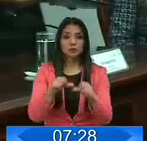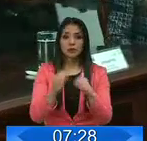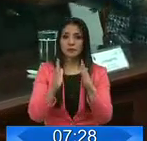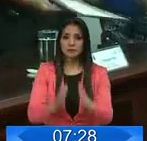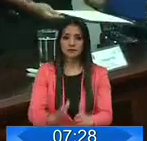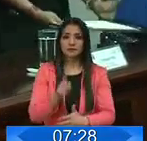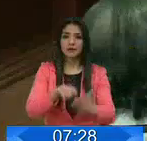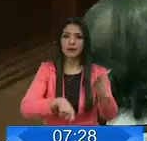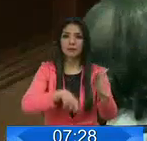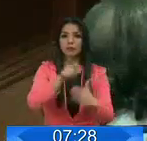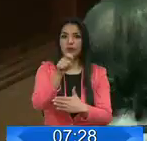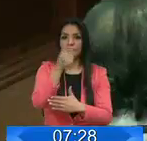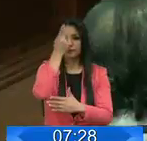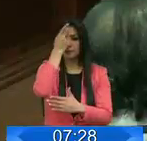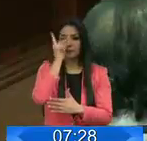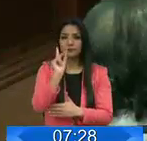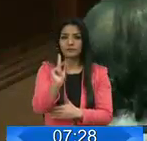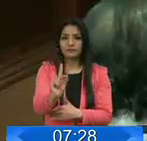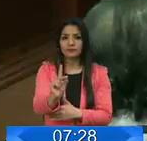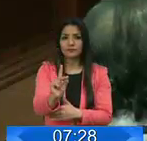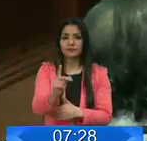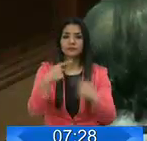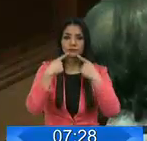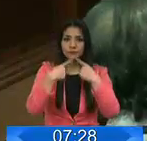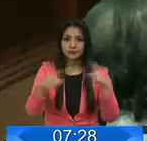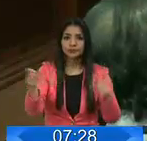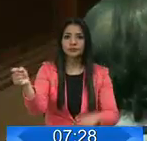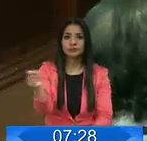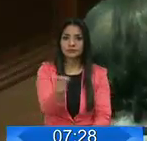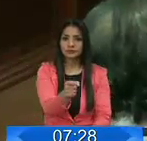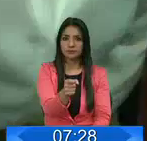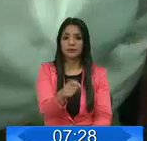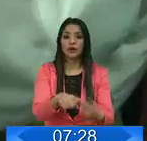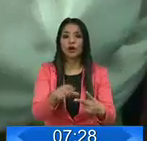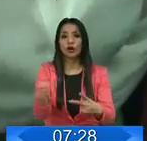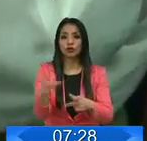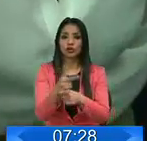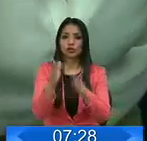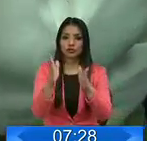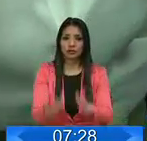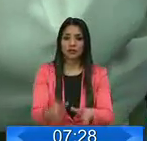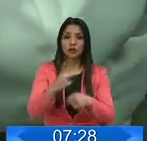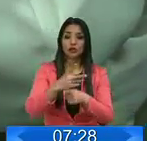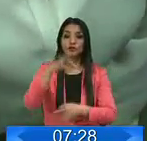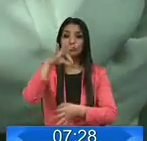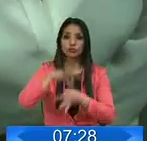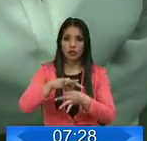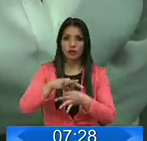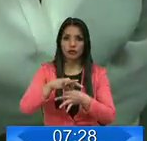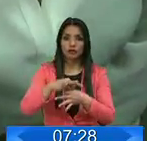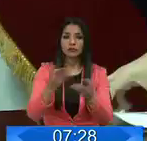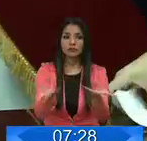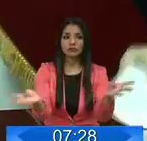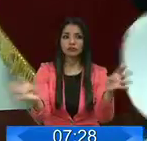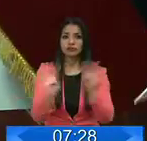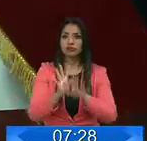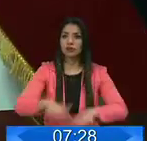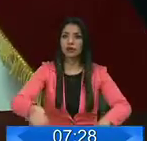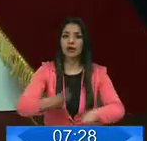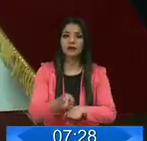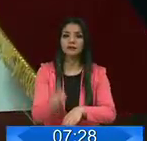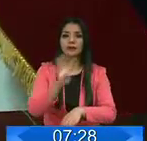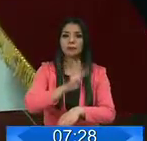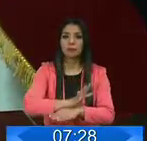aprobaron una resolución para convocar a Atamaín y a los otros consejeros del CNE ante el Pleno de la Asamblea Nacional para